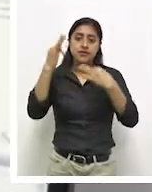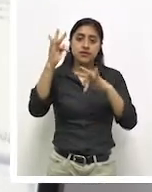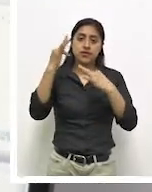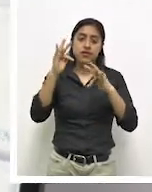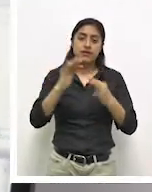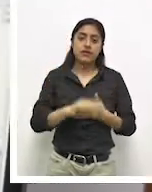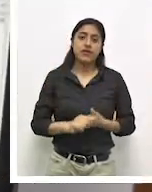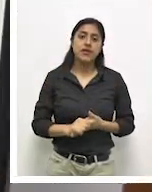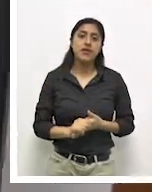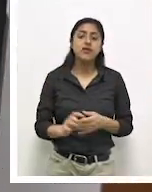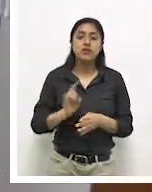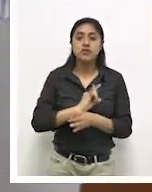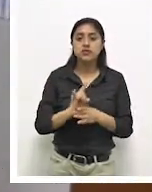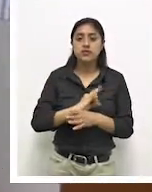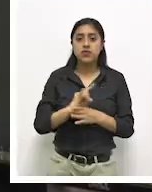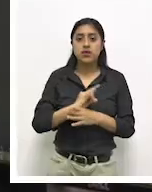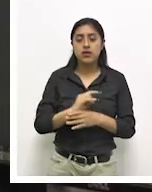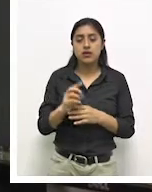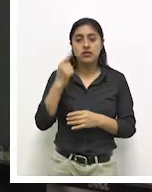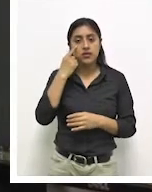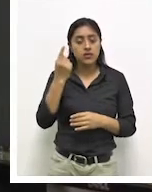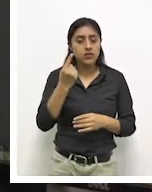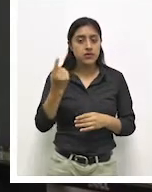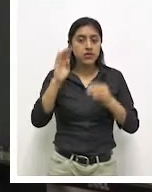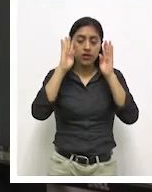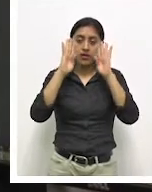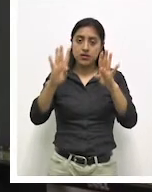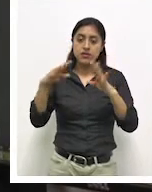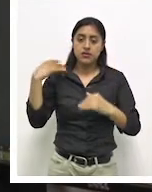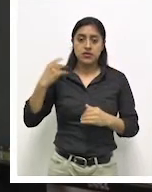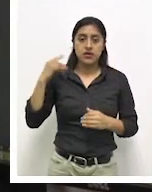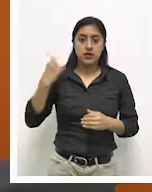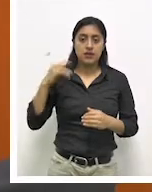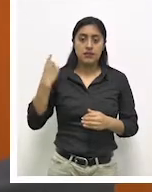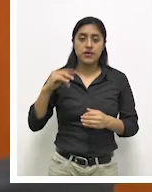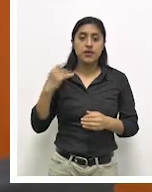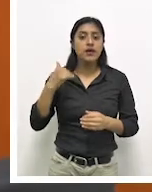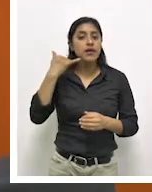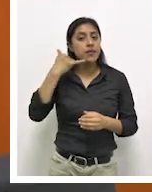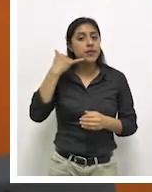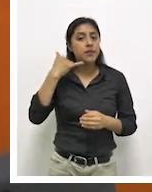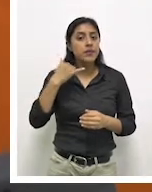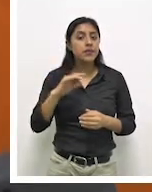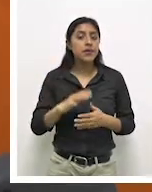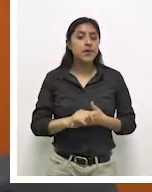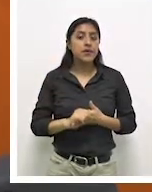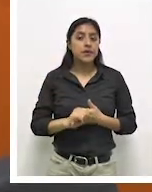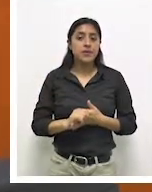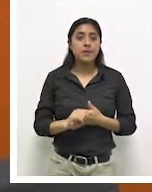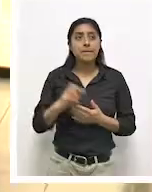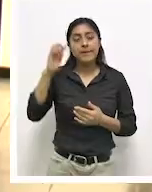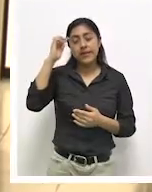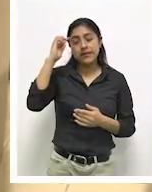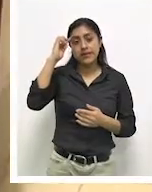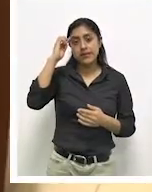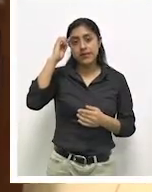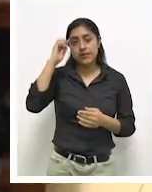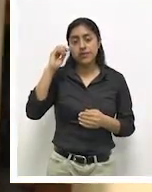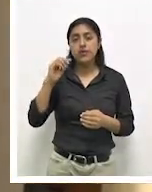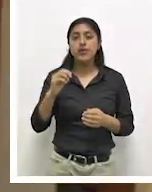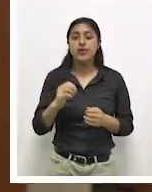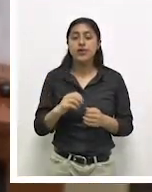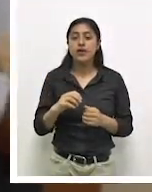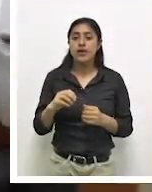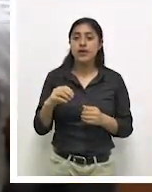y sugerencias de los usuarios que buscan una atención más rápida, personalizada y telefónica. Considerando todos